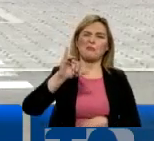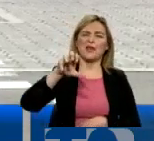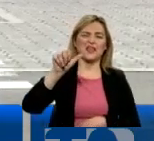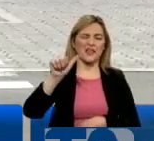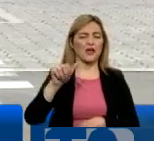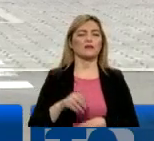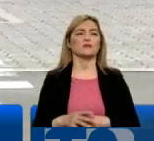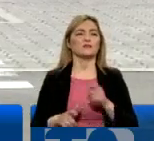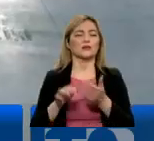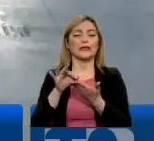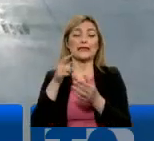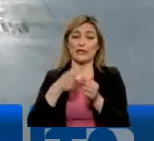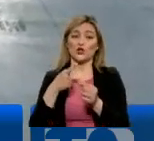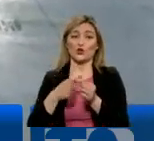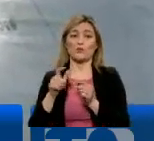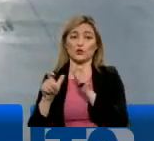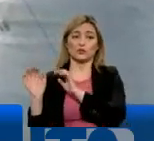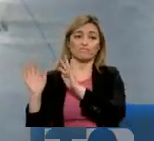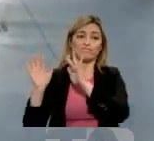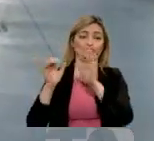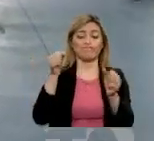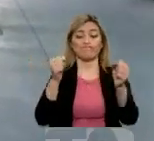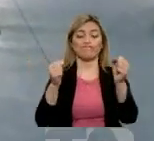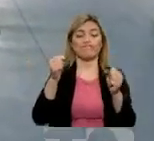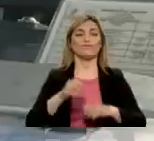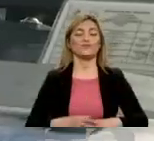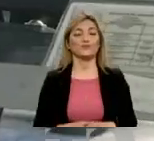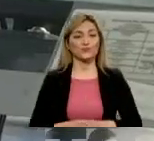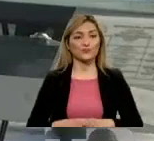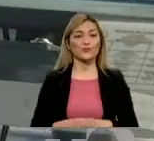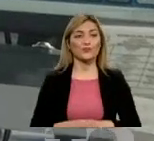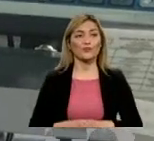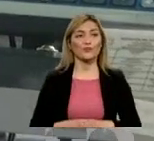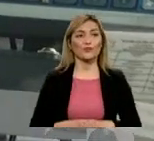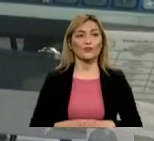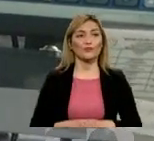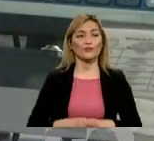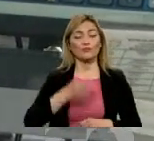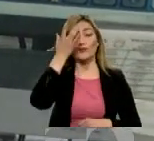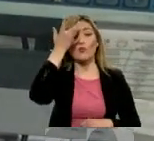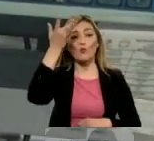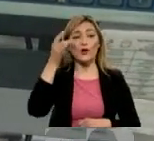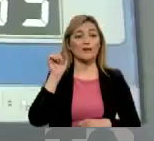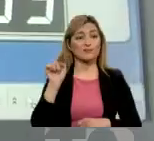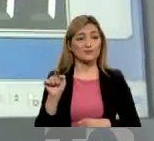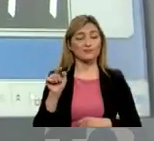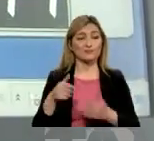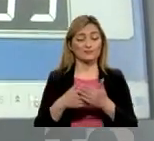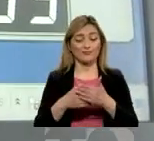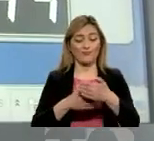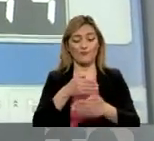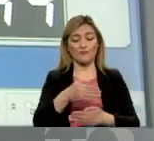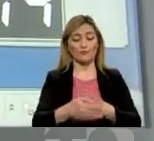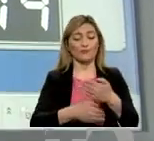usuarios que están viniendo desde el cantón fito las causas de esta migración de usuarios de la emt sería porque esta nueva etapa del